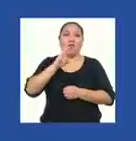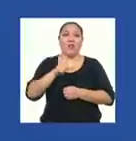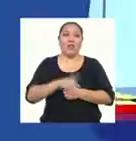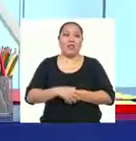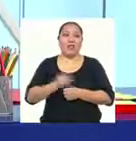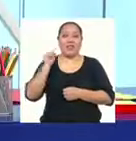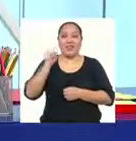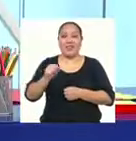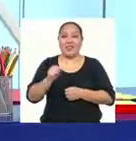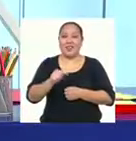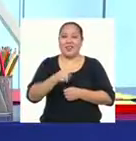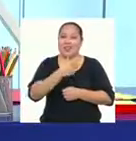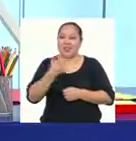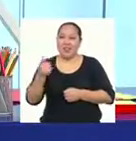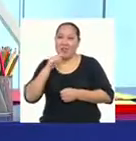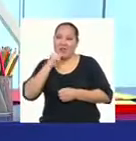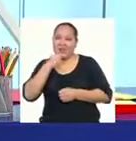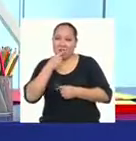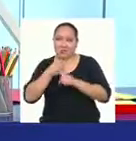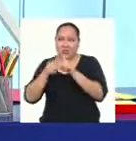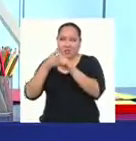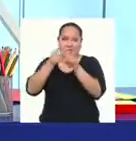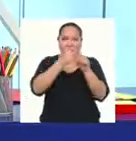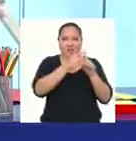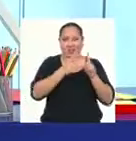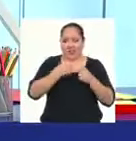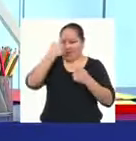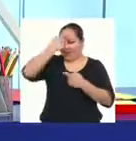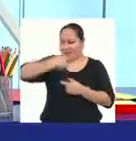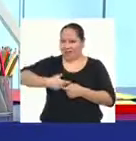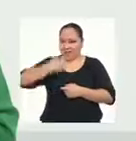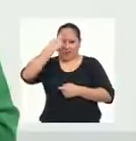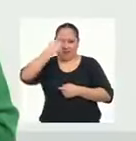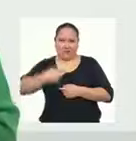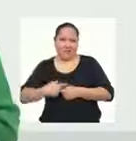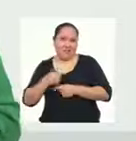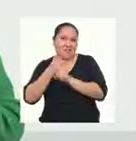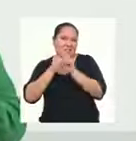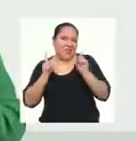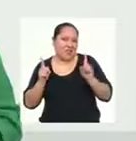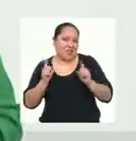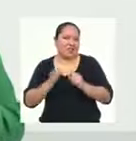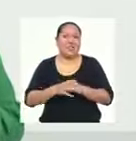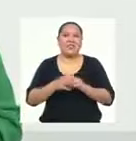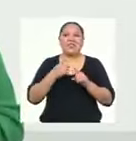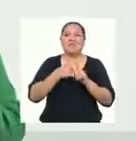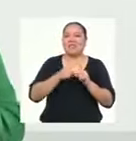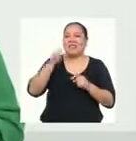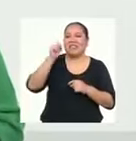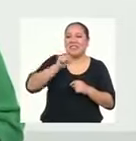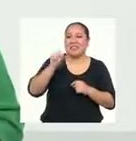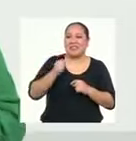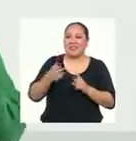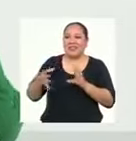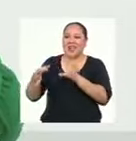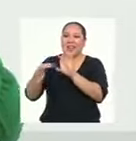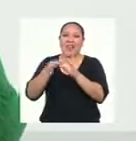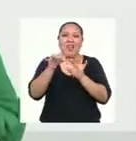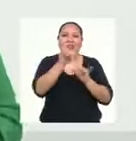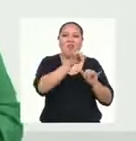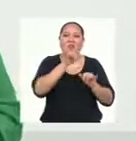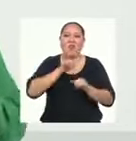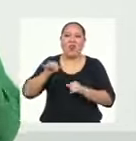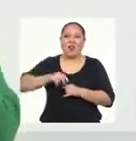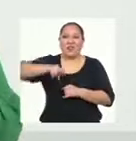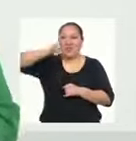Grammy. Se ven bien diferentes y diversos entre sí, ¿verdad? Sí, pero yo sé que tienen en común que